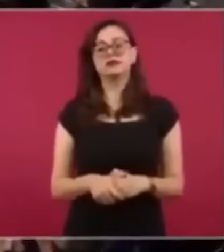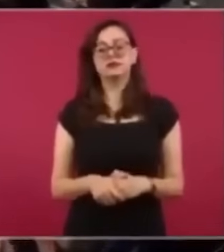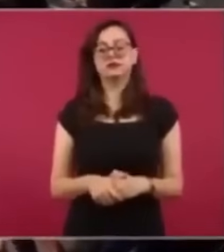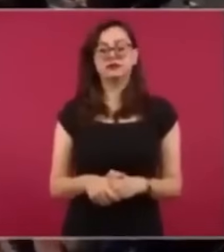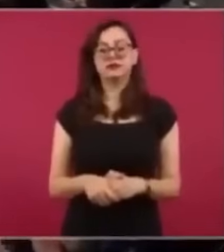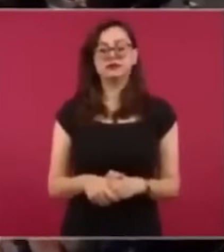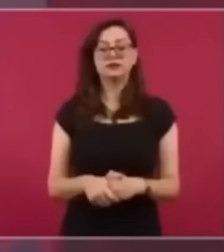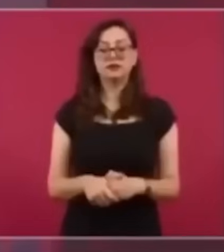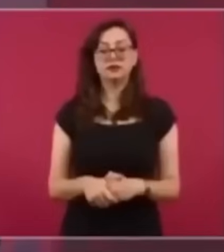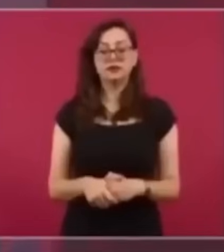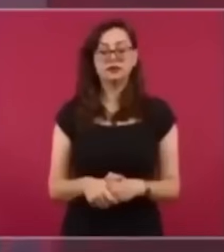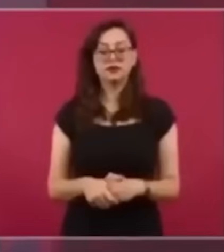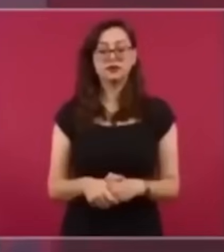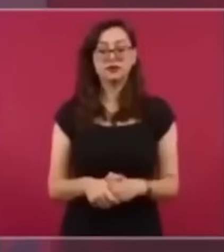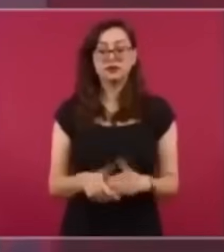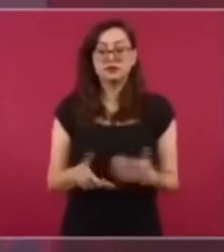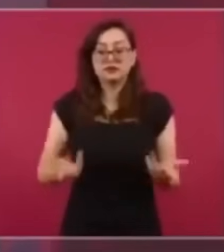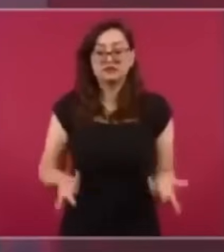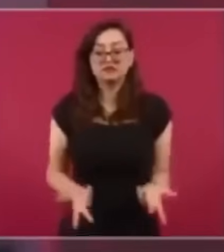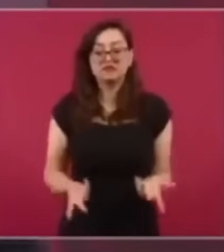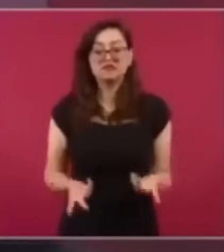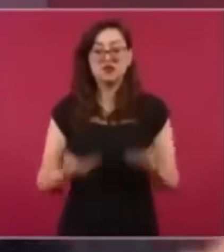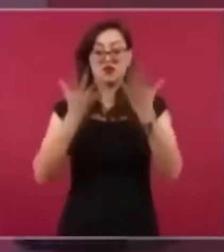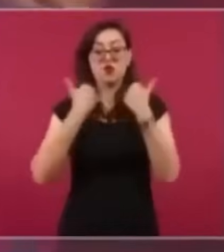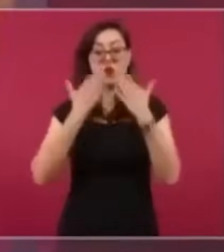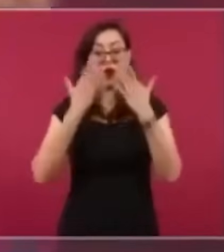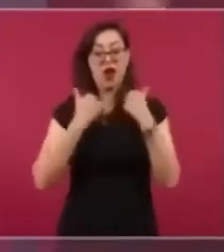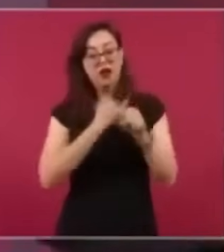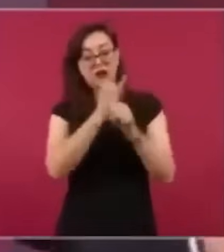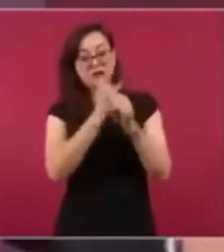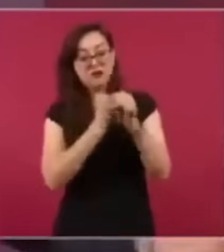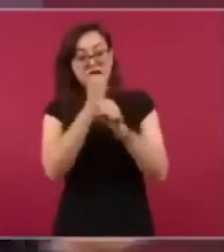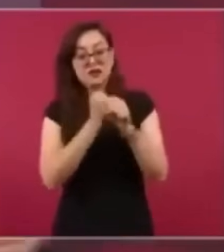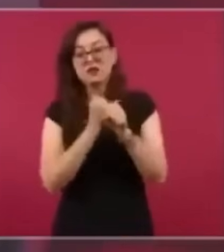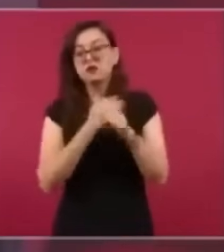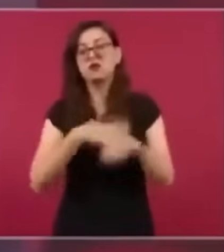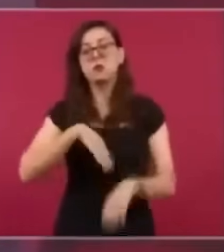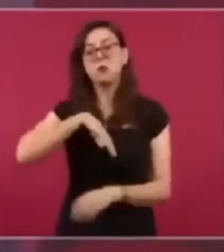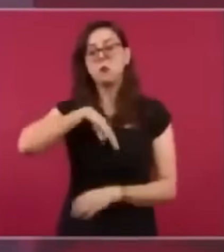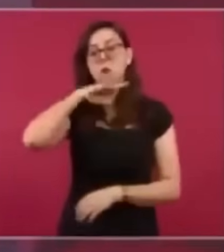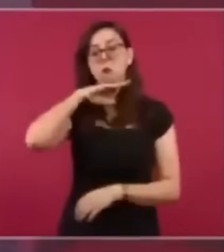no se tiene inteligencia, pues no se puede hacer nada,